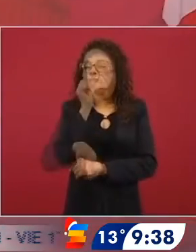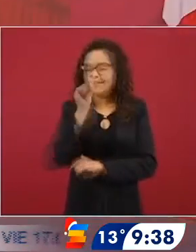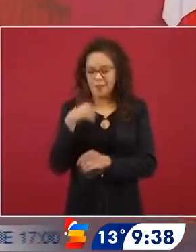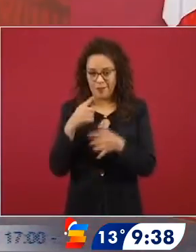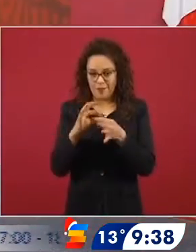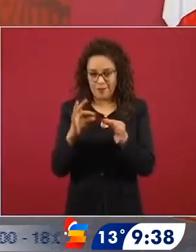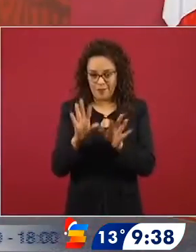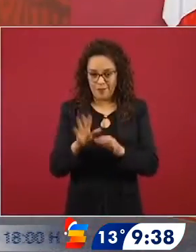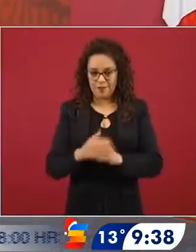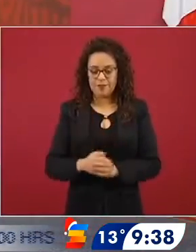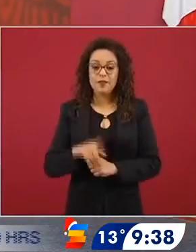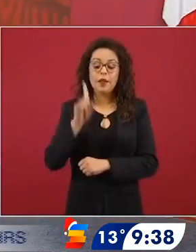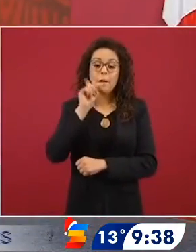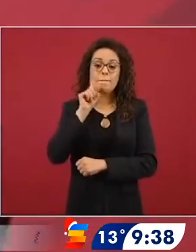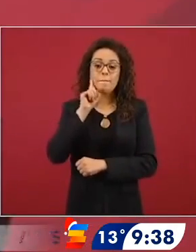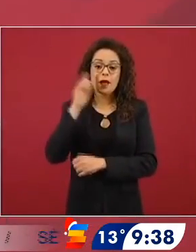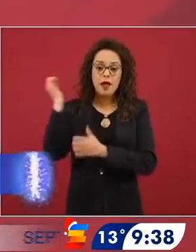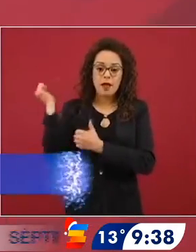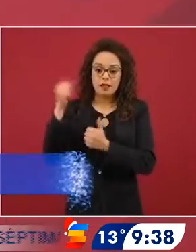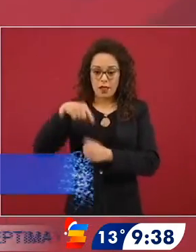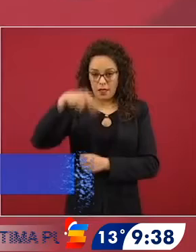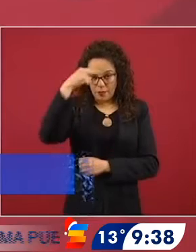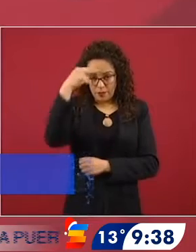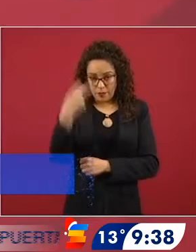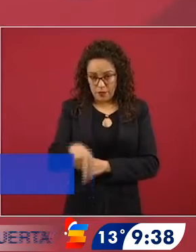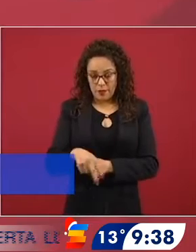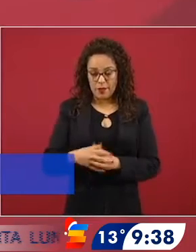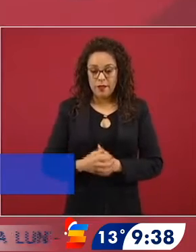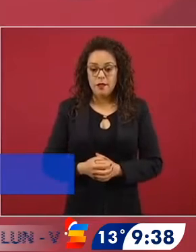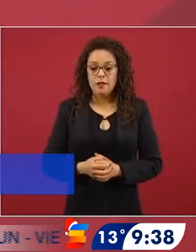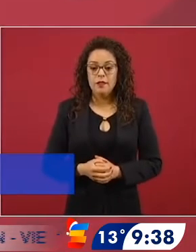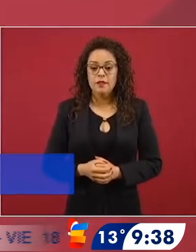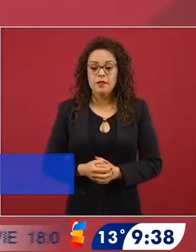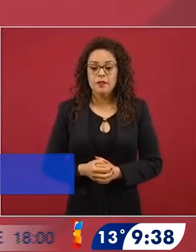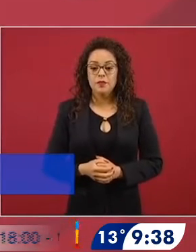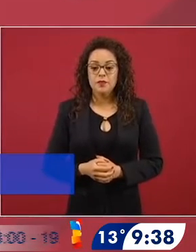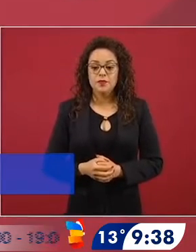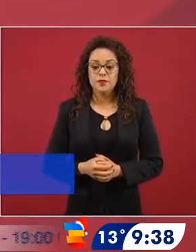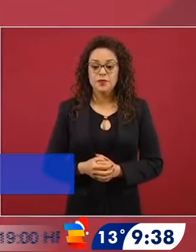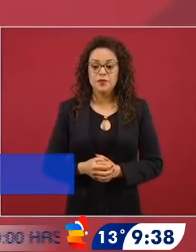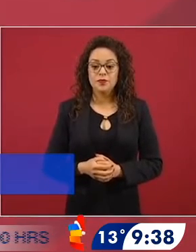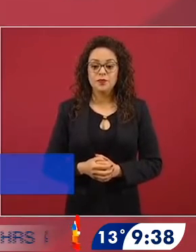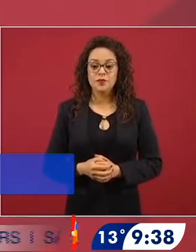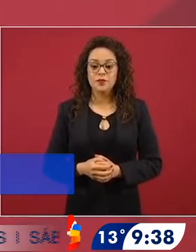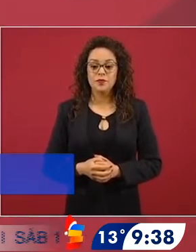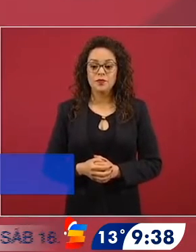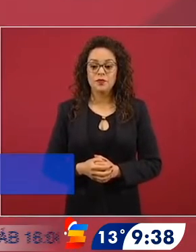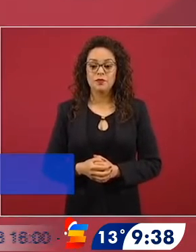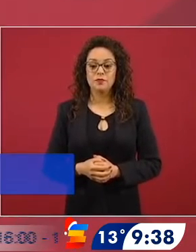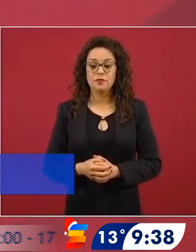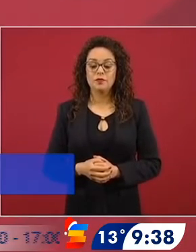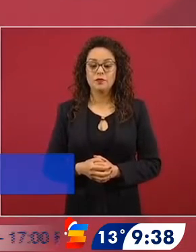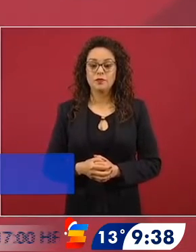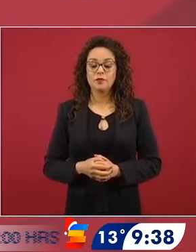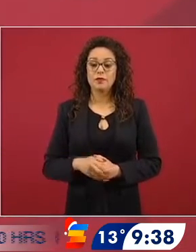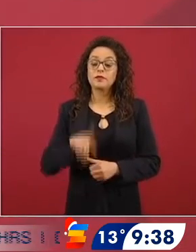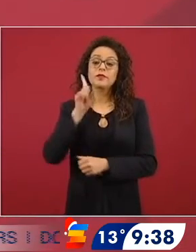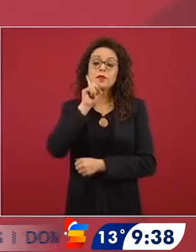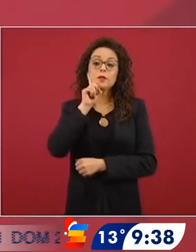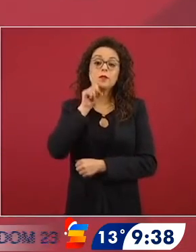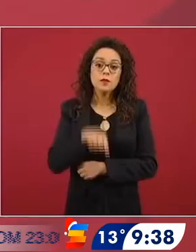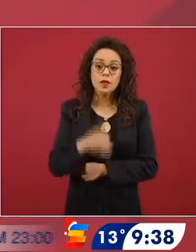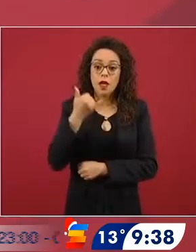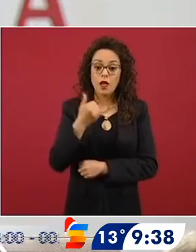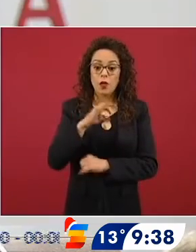mañana en la mañana ya está aquí en méxico y entre más el día de mañana y el último día de enero